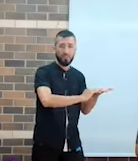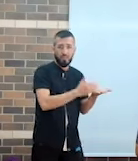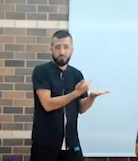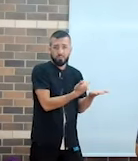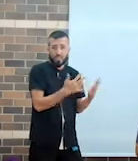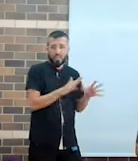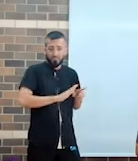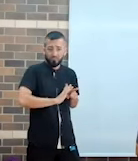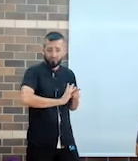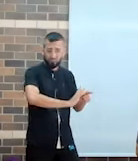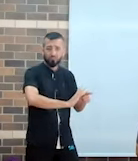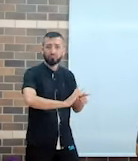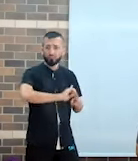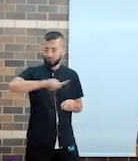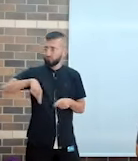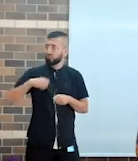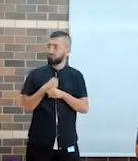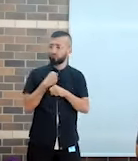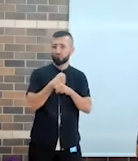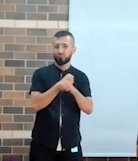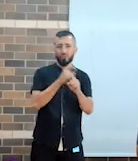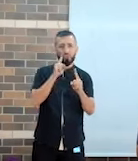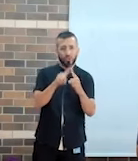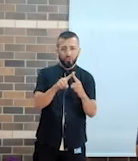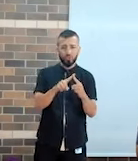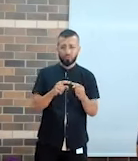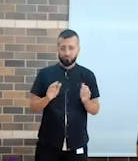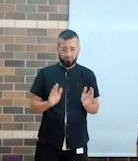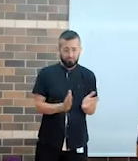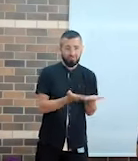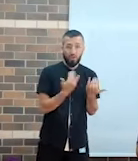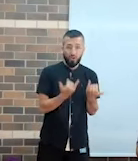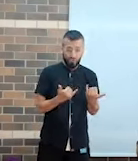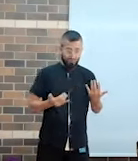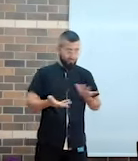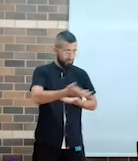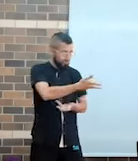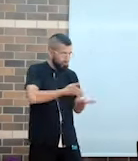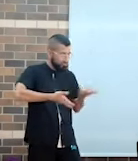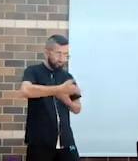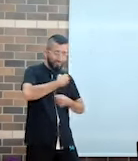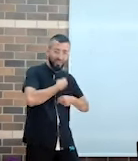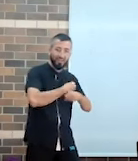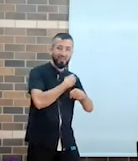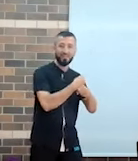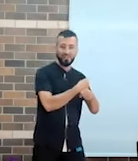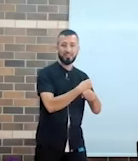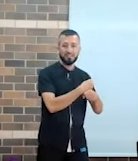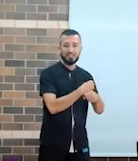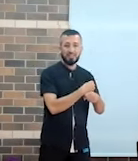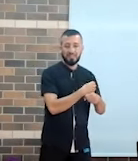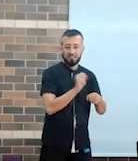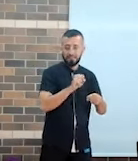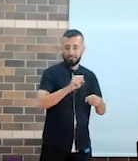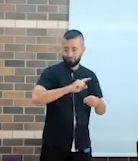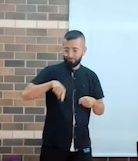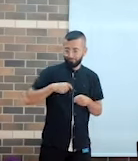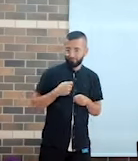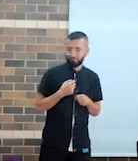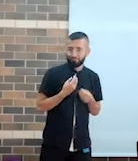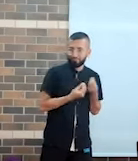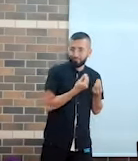O sea, como que lo estamos haciendo paralelo a todo este trabajo que estamos compartiendo, también internamente hay, em,